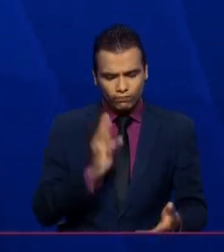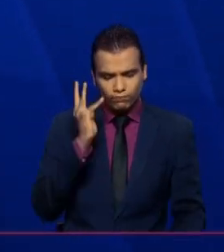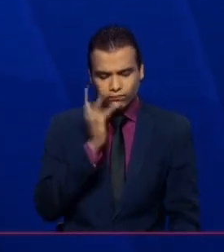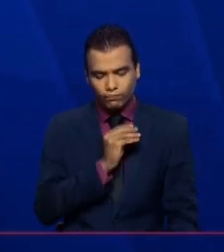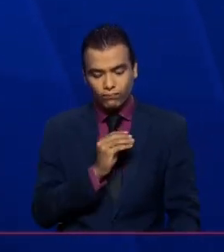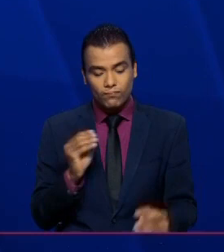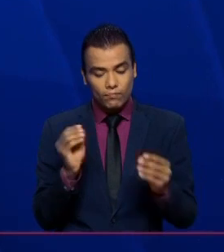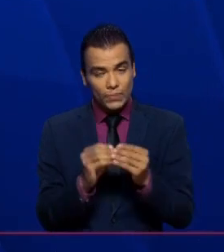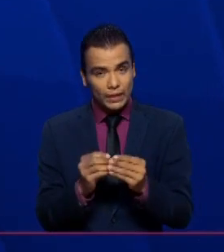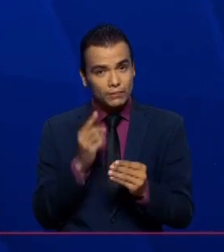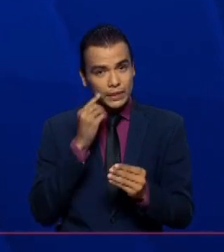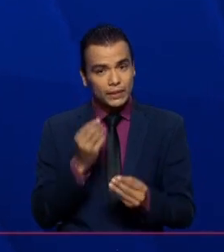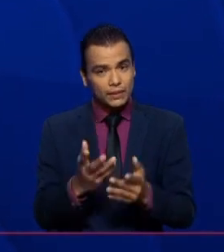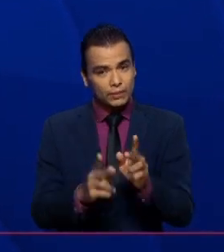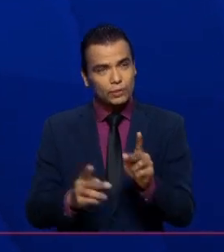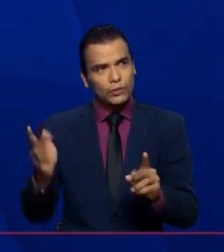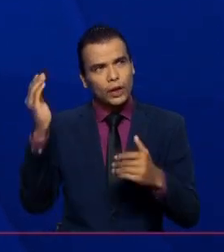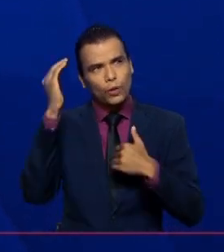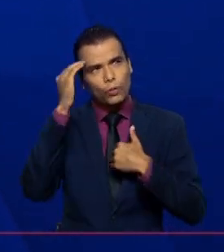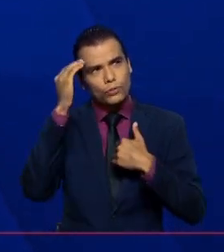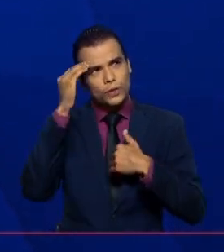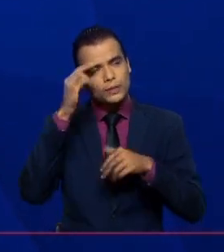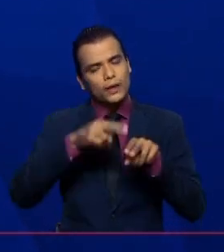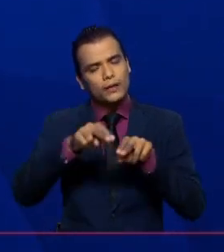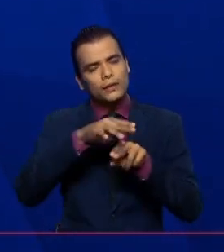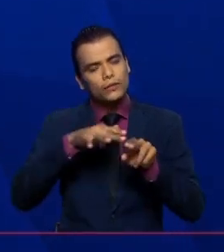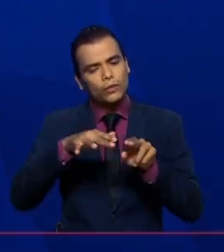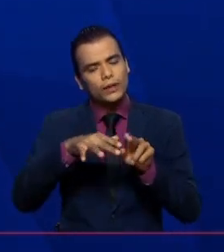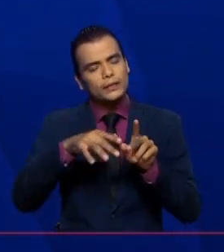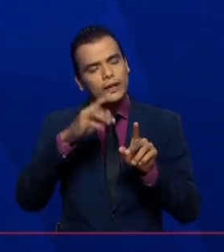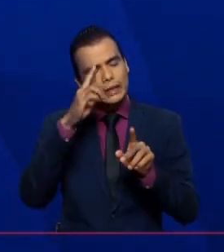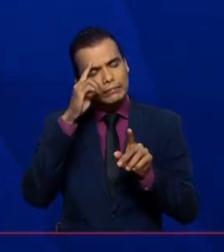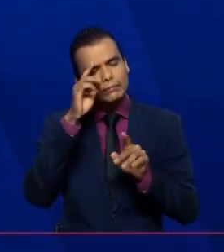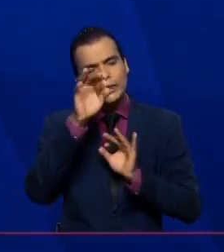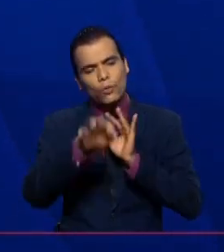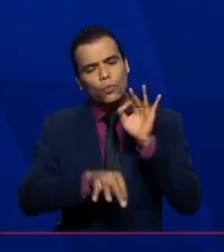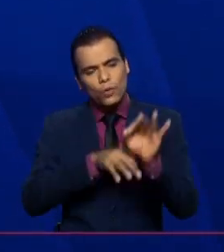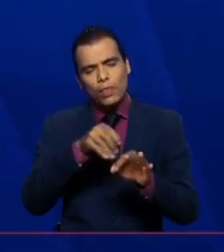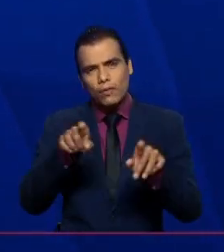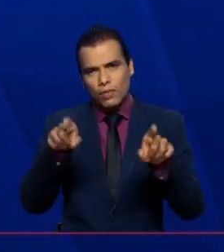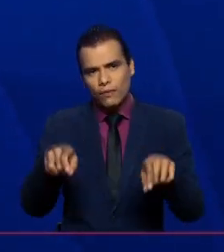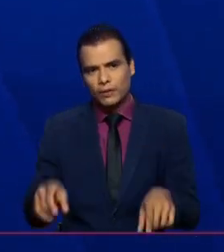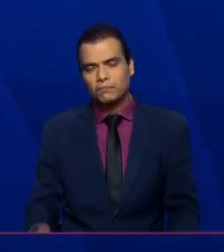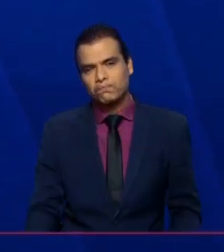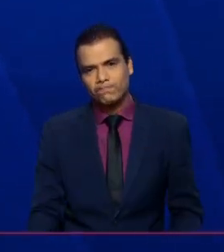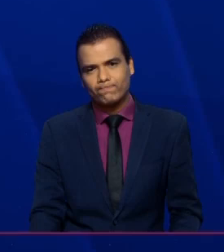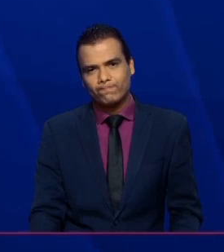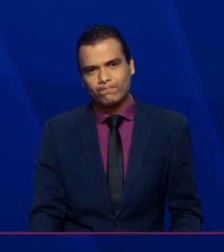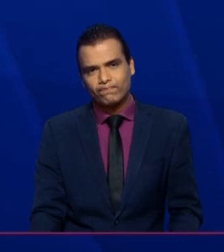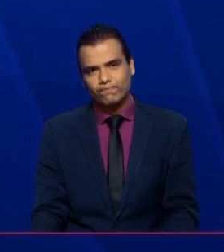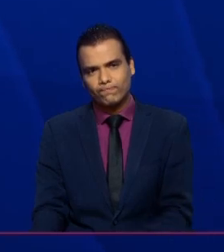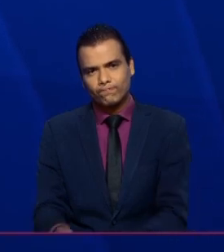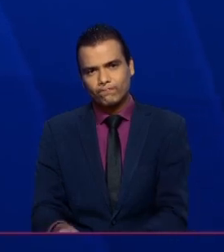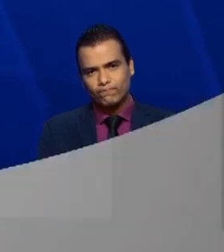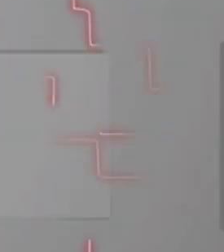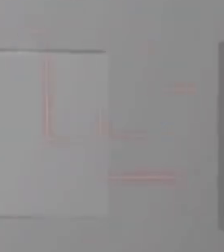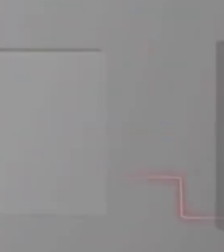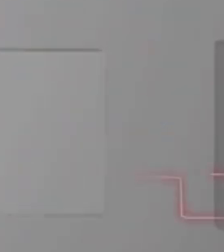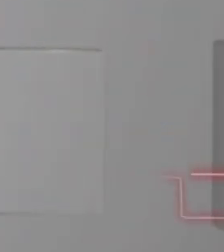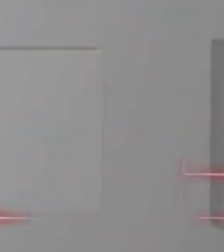objetivo se basa en la recuperación de espacios públicos y programas que generen conciencia de los recursos naturales.